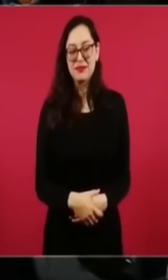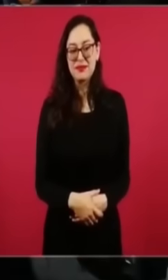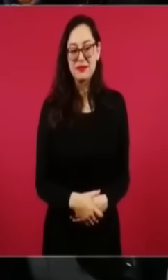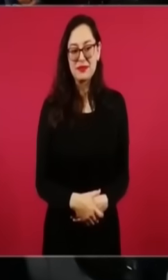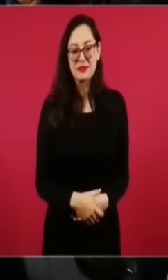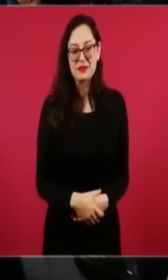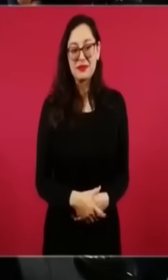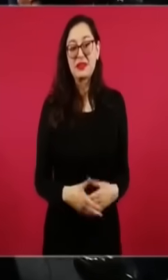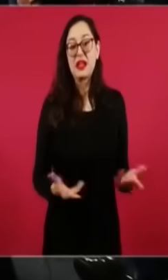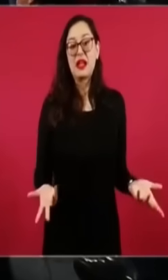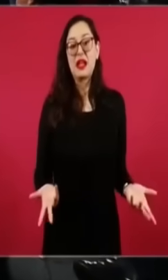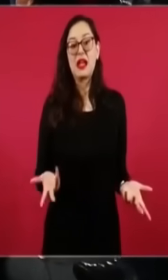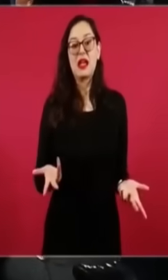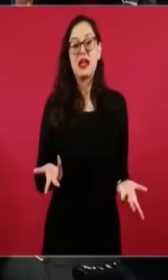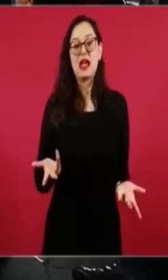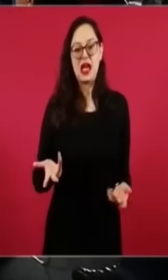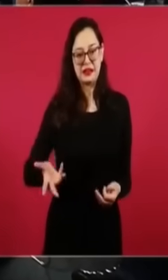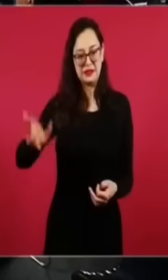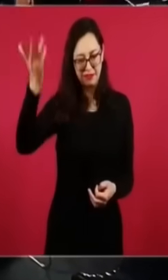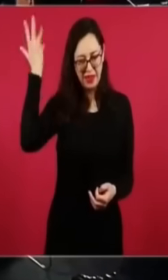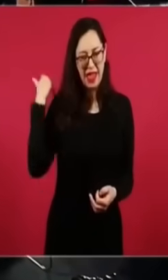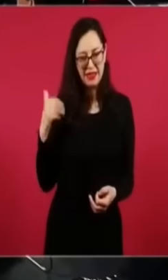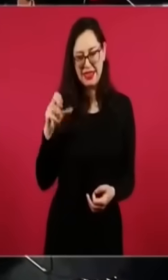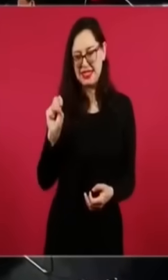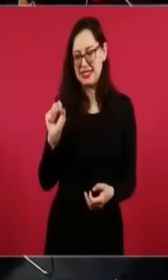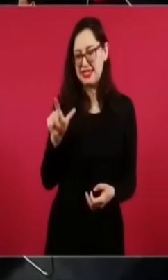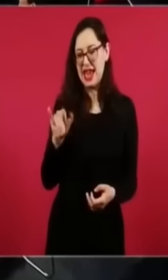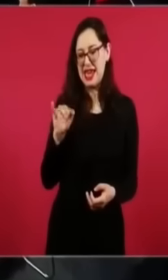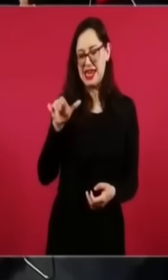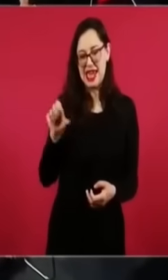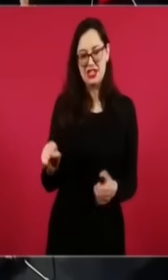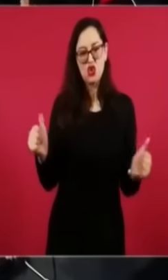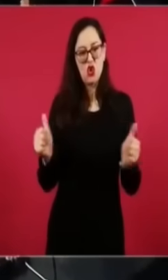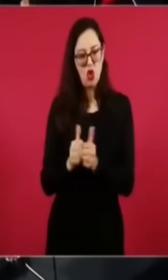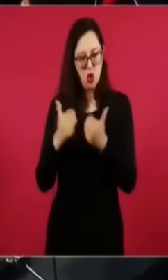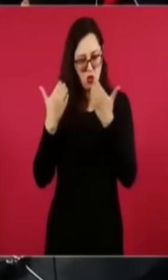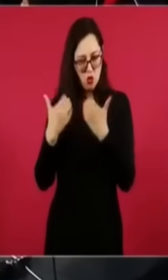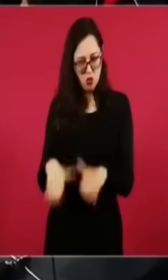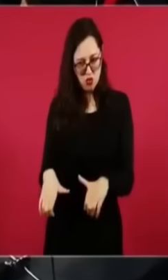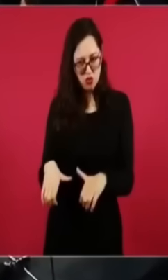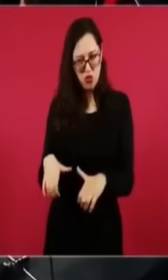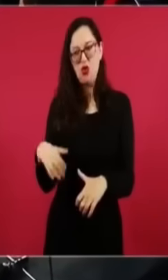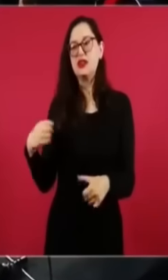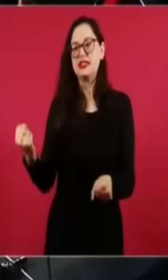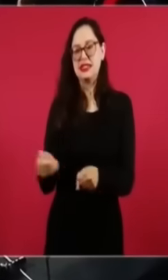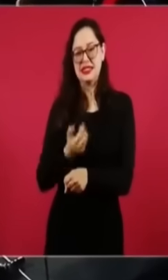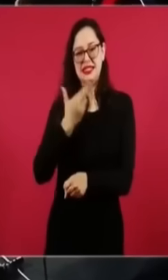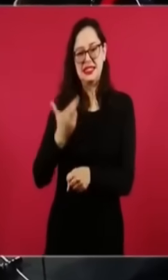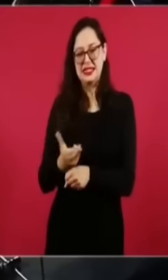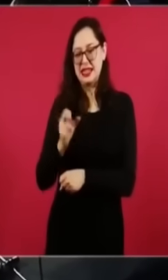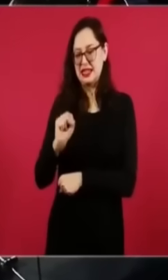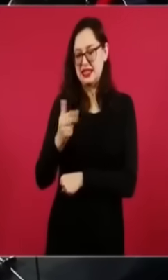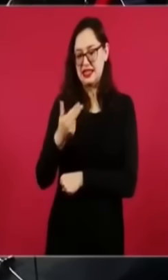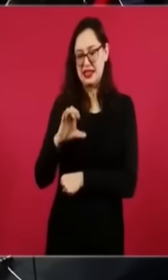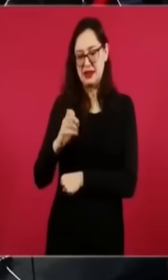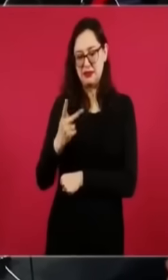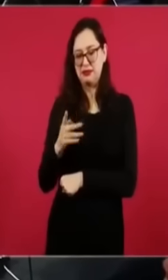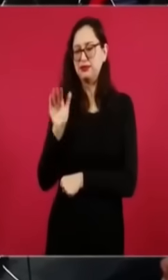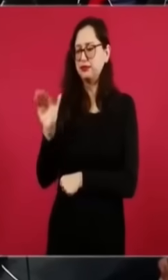oposición no le va a agradar. Porque, ¿qué cree? Ernesto Zedillo es